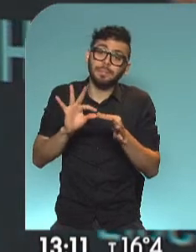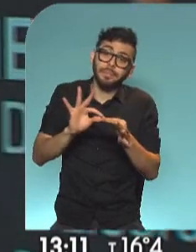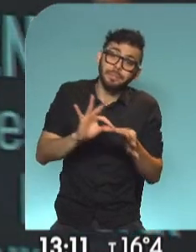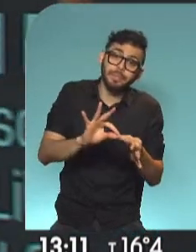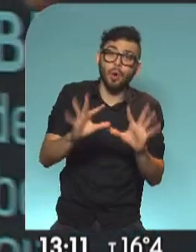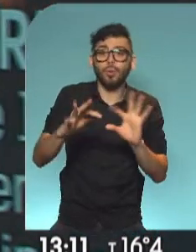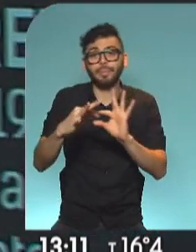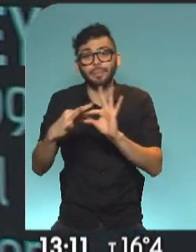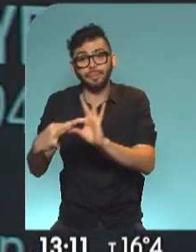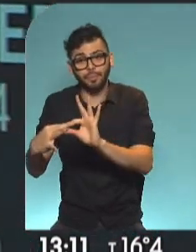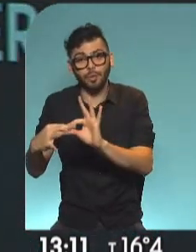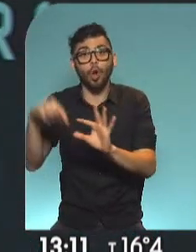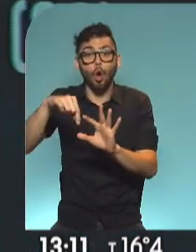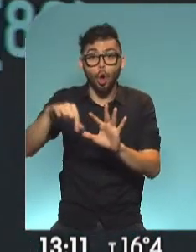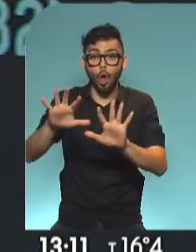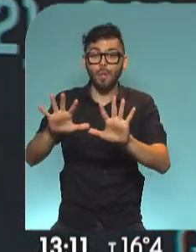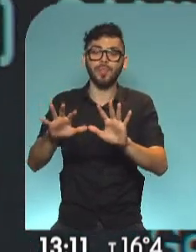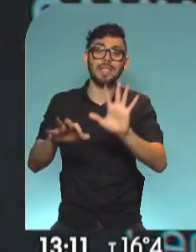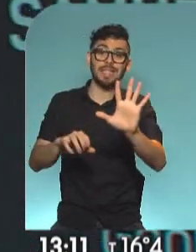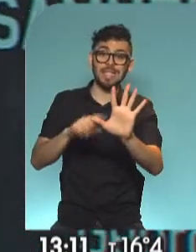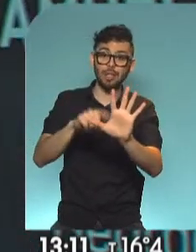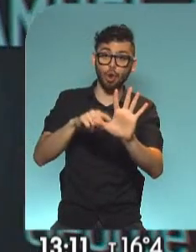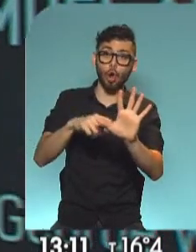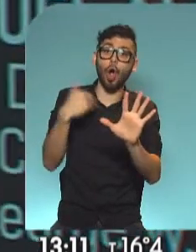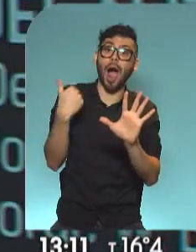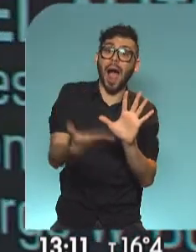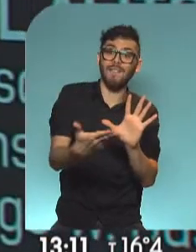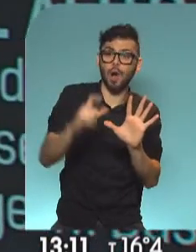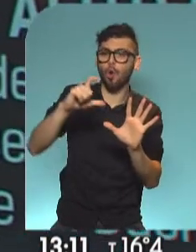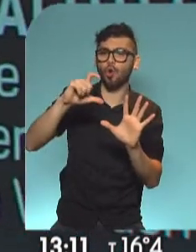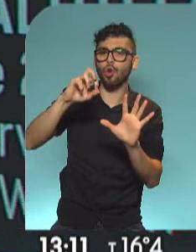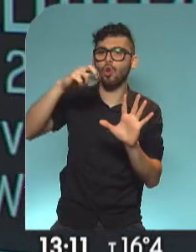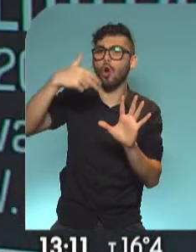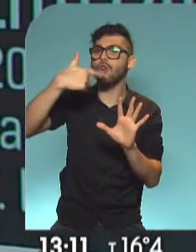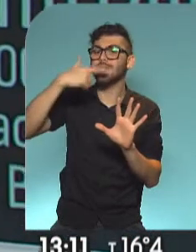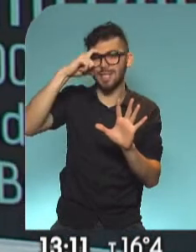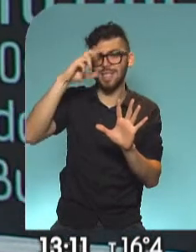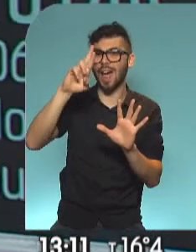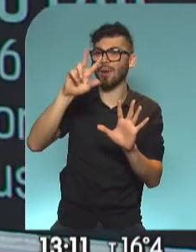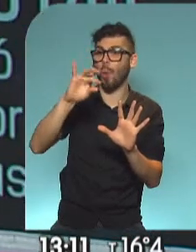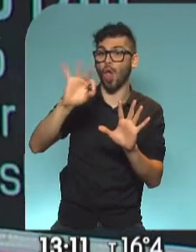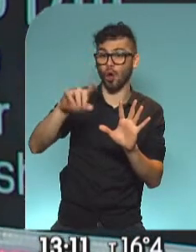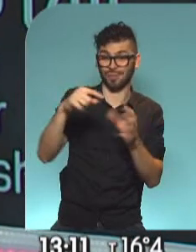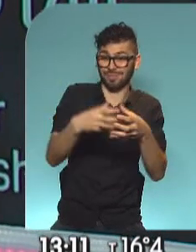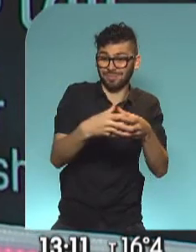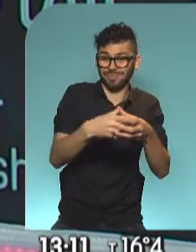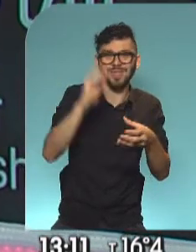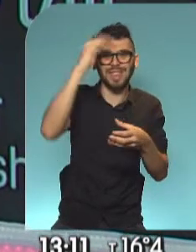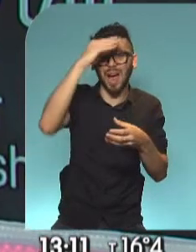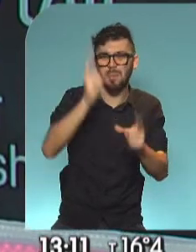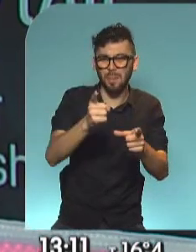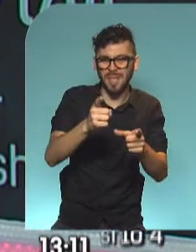5-4 a favor de los conservadores. Sí. ¿No? Si se llena la vacante con alguna de las candidatas de Trump, estarían 6-3. Es decir,